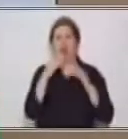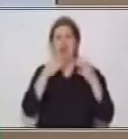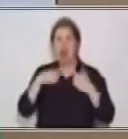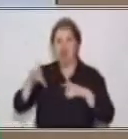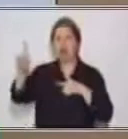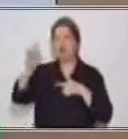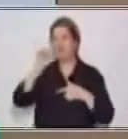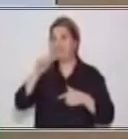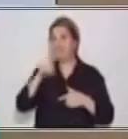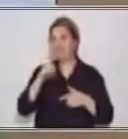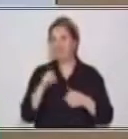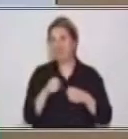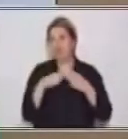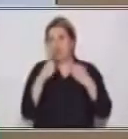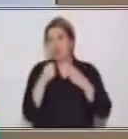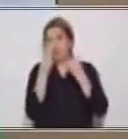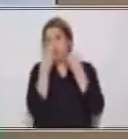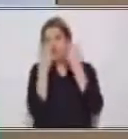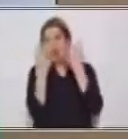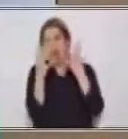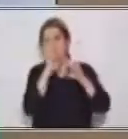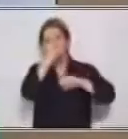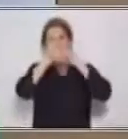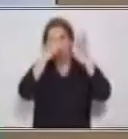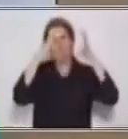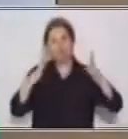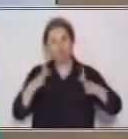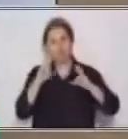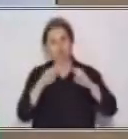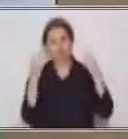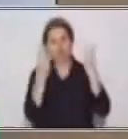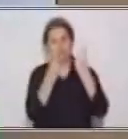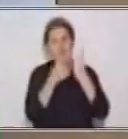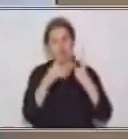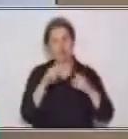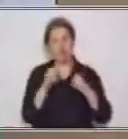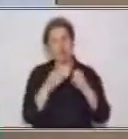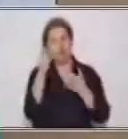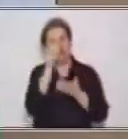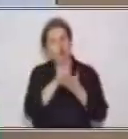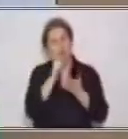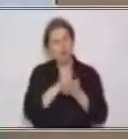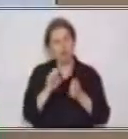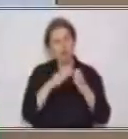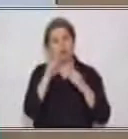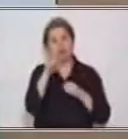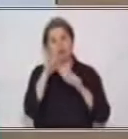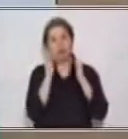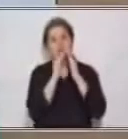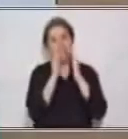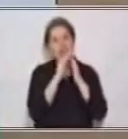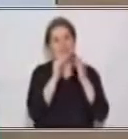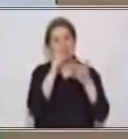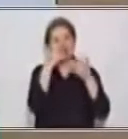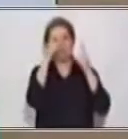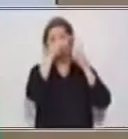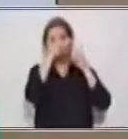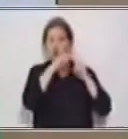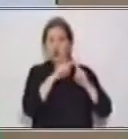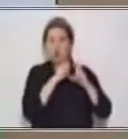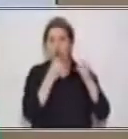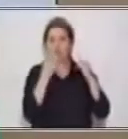¿Cuántas frutas y verduras compró? Quiero que en tu casa tú sumes todas las frutas y verduras que escribimos para saber cuánto